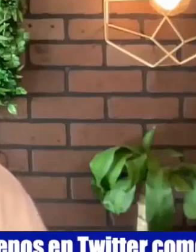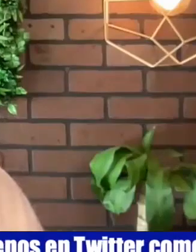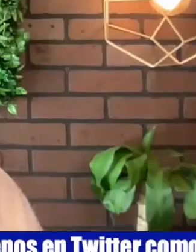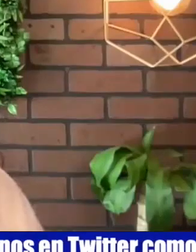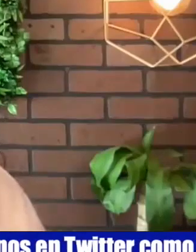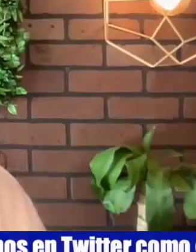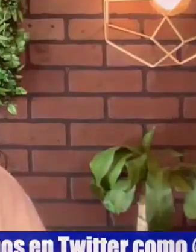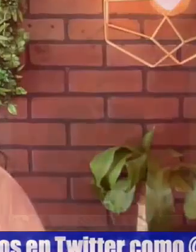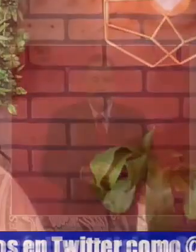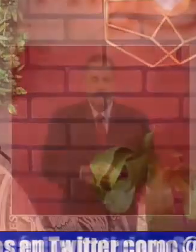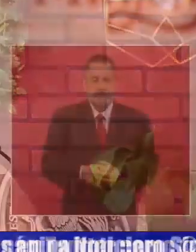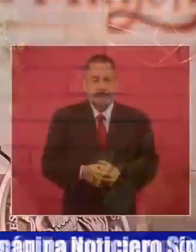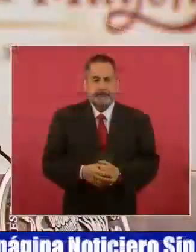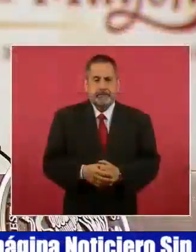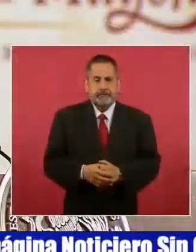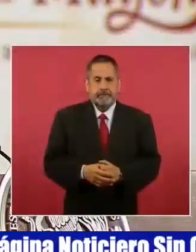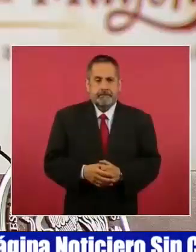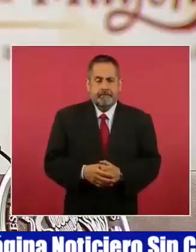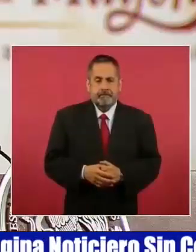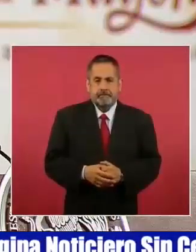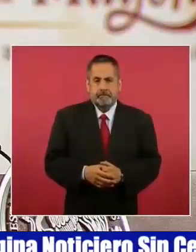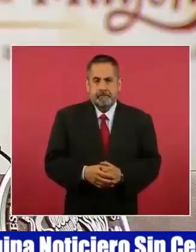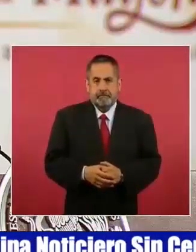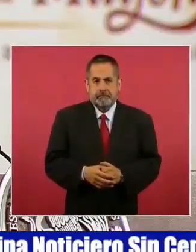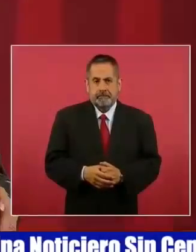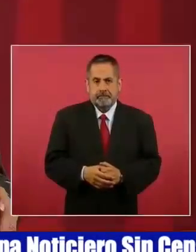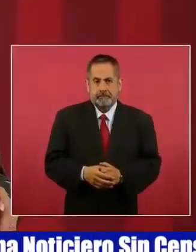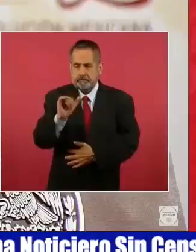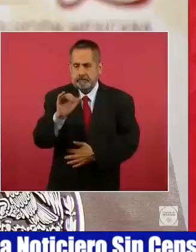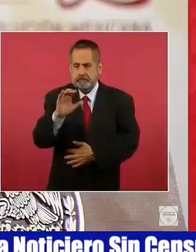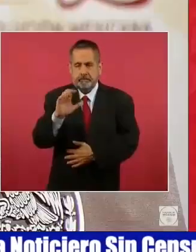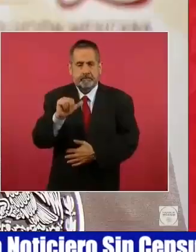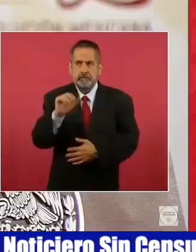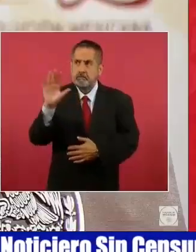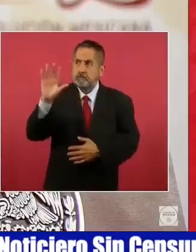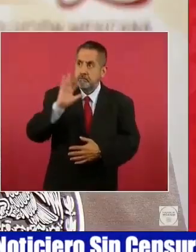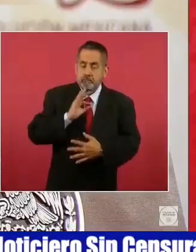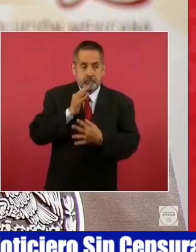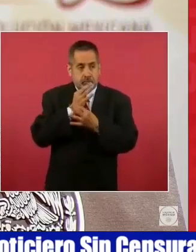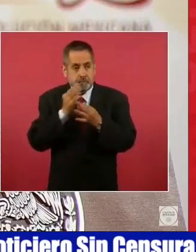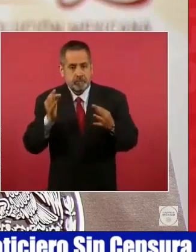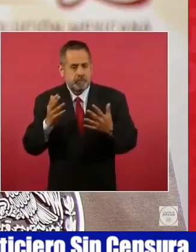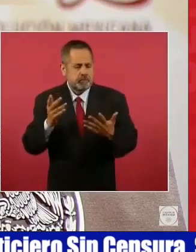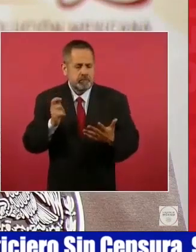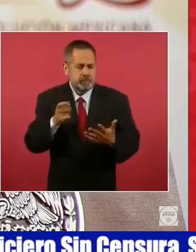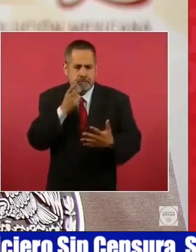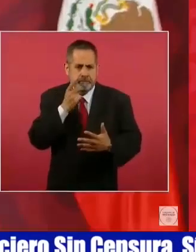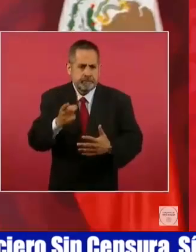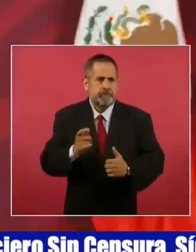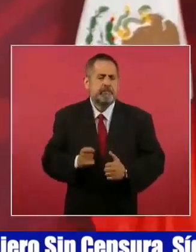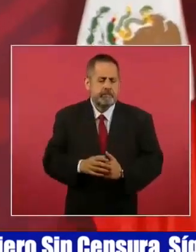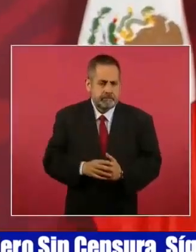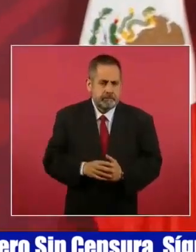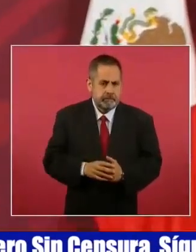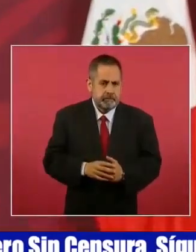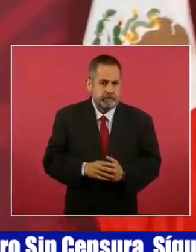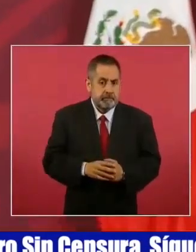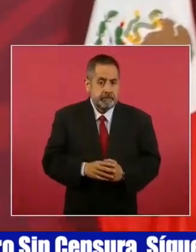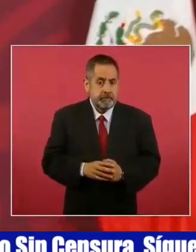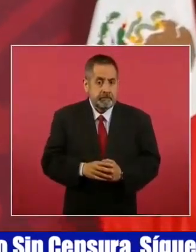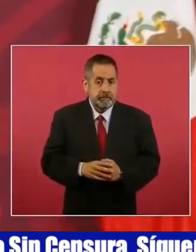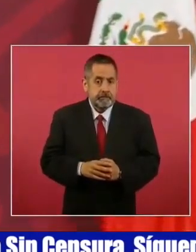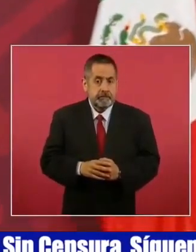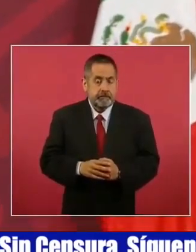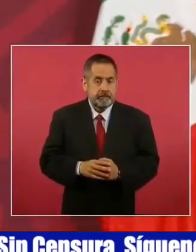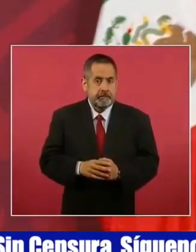es un presidente que se informa desde la prensa escrita, como por ejemplo La Jornada, los columnistas, que tiene varias fuentes de información y